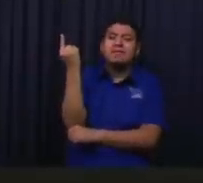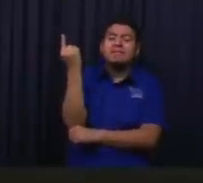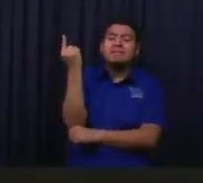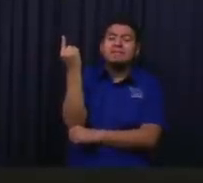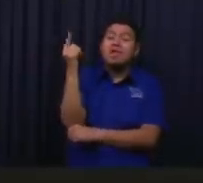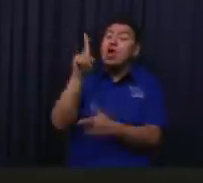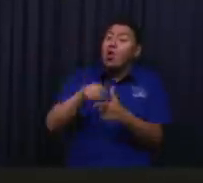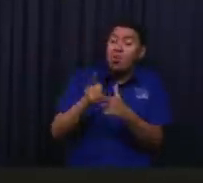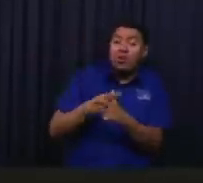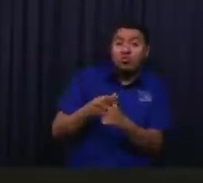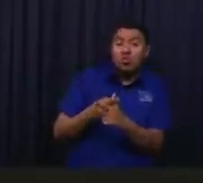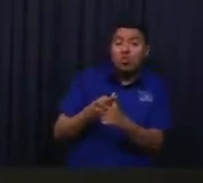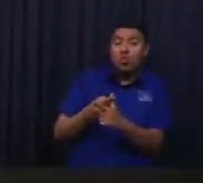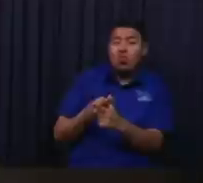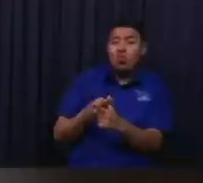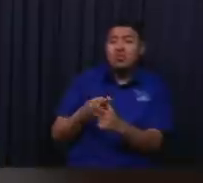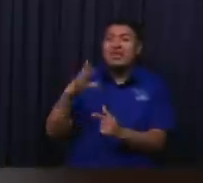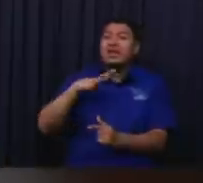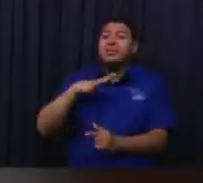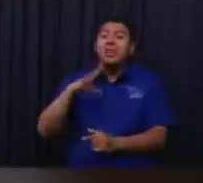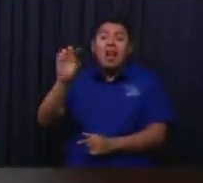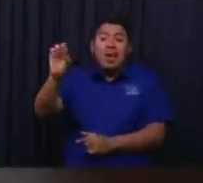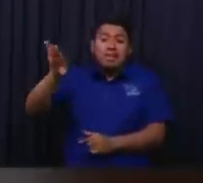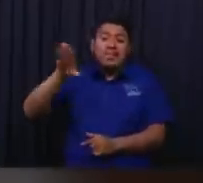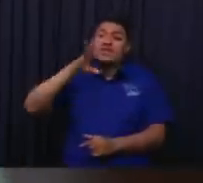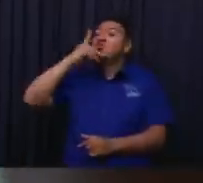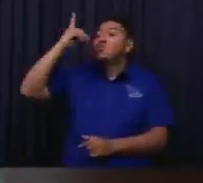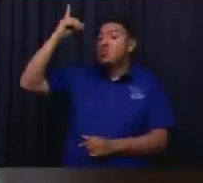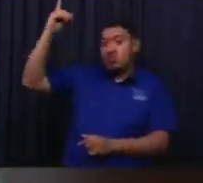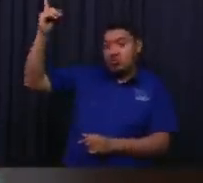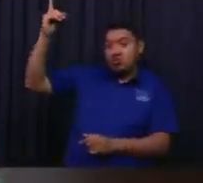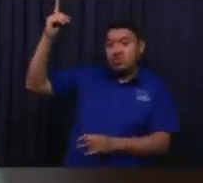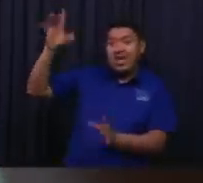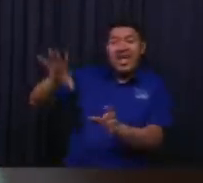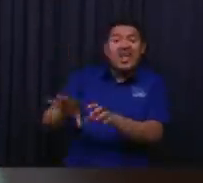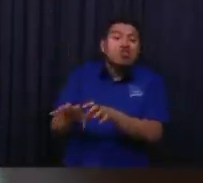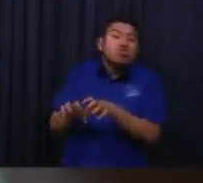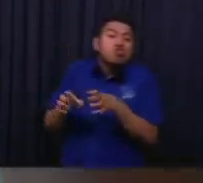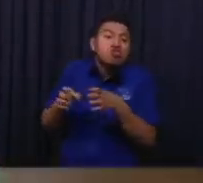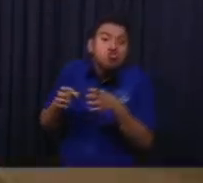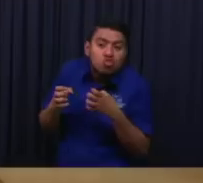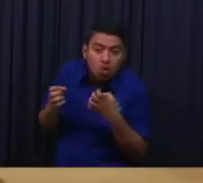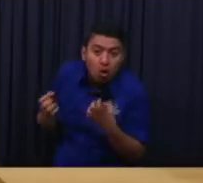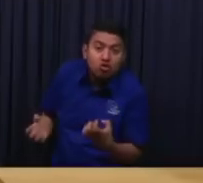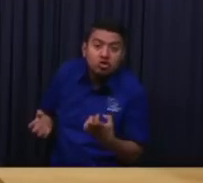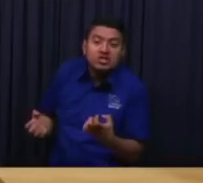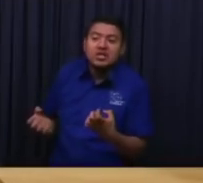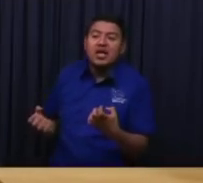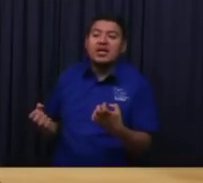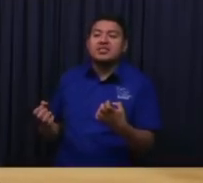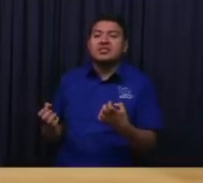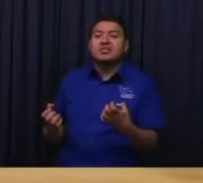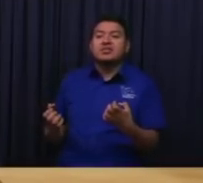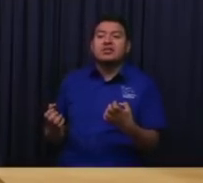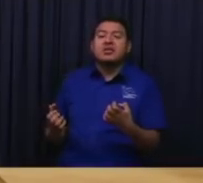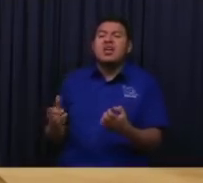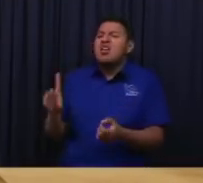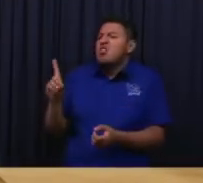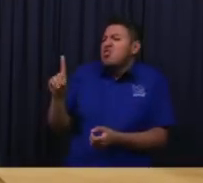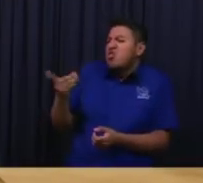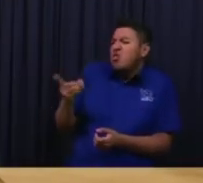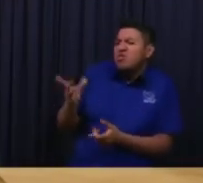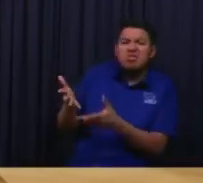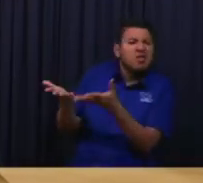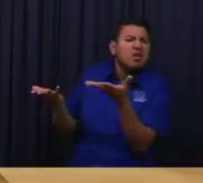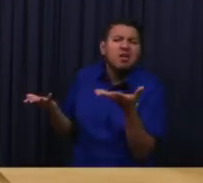Cuando llegamos a tener la paz de Dios, entonces venimos a obtener de dónde procede,